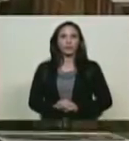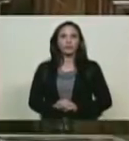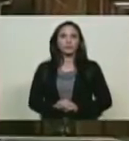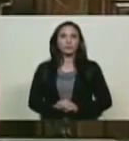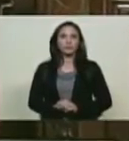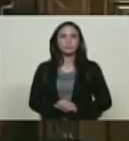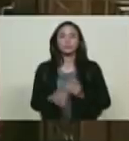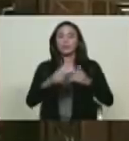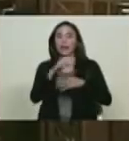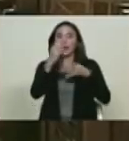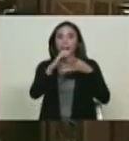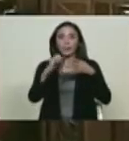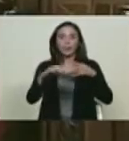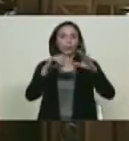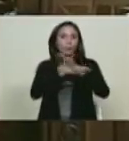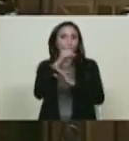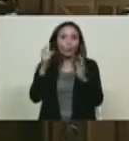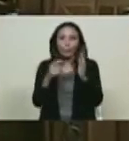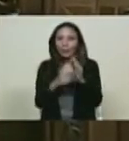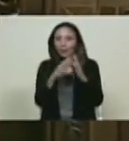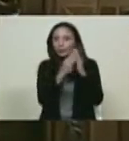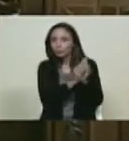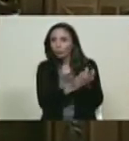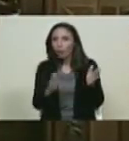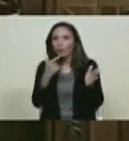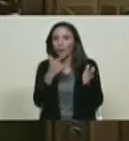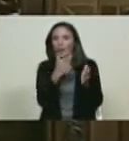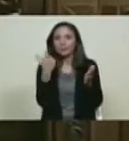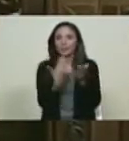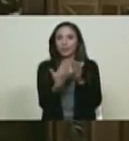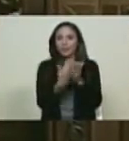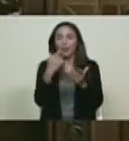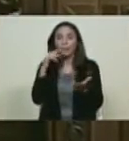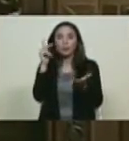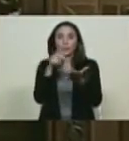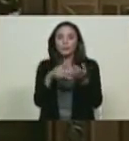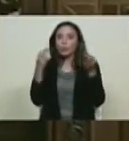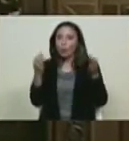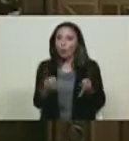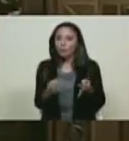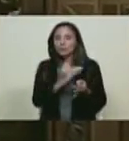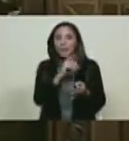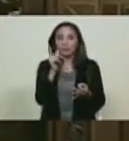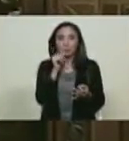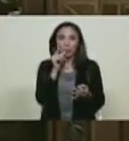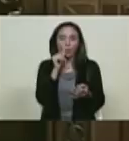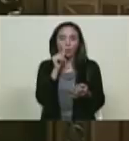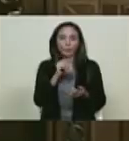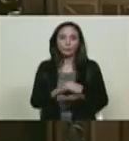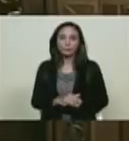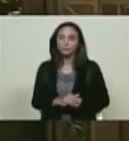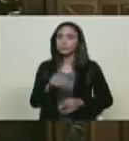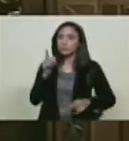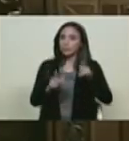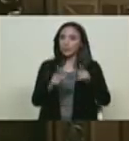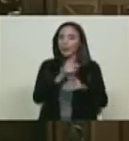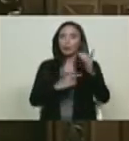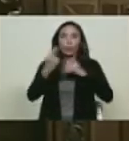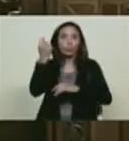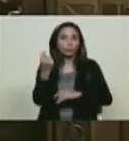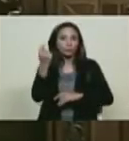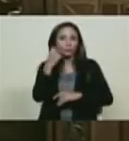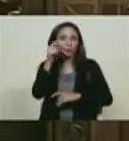tenemos elementos de convicción de la participación de diplomáticos de